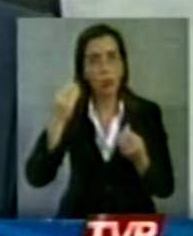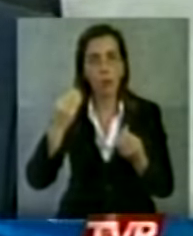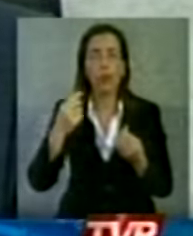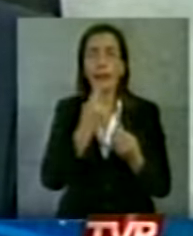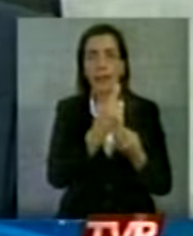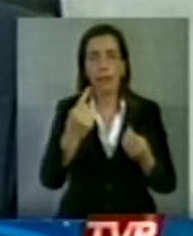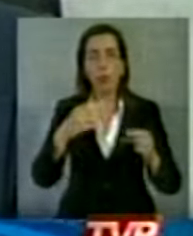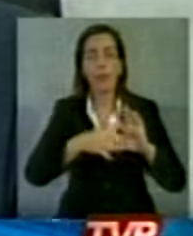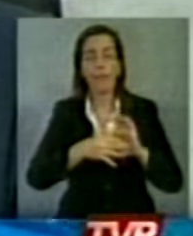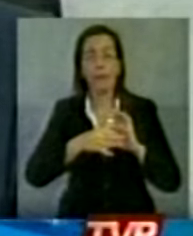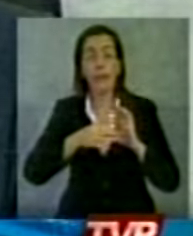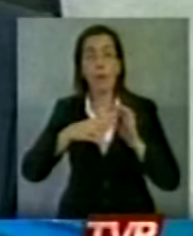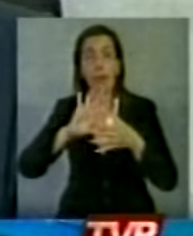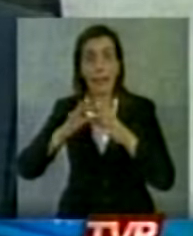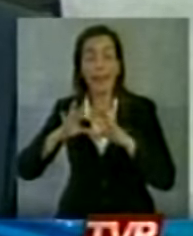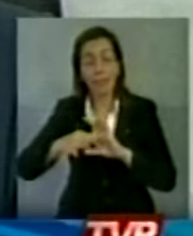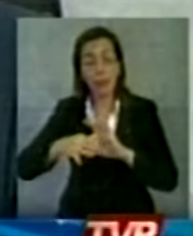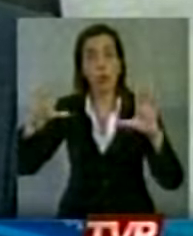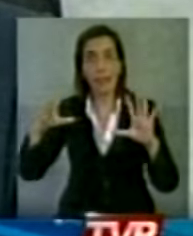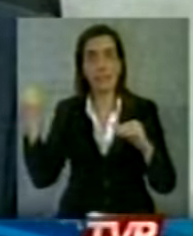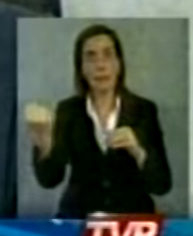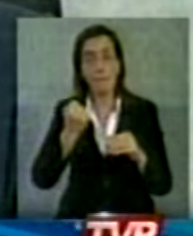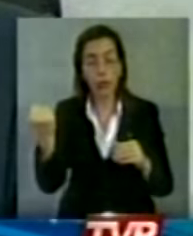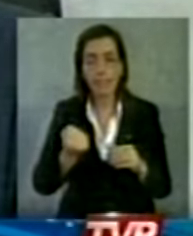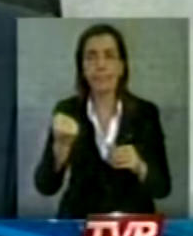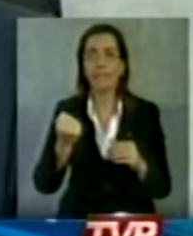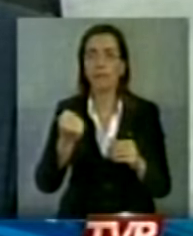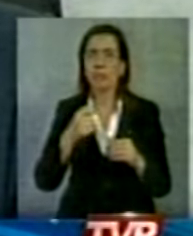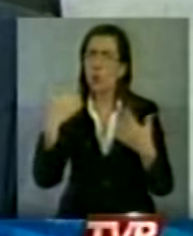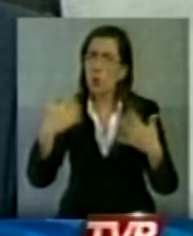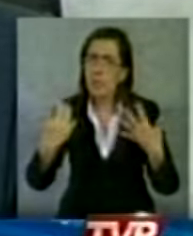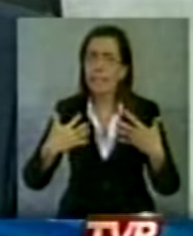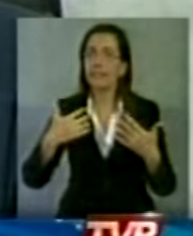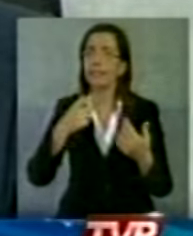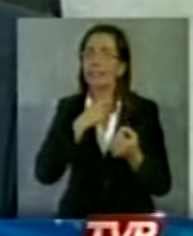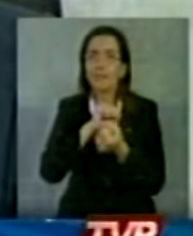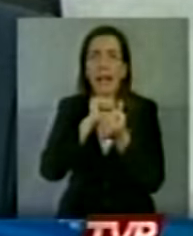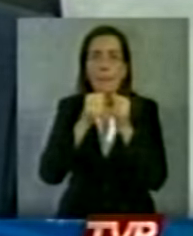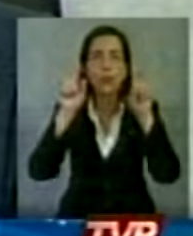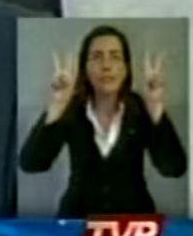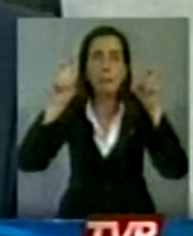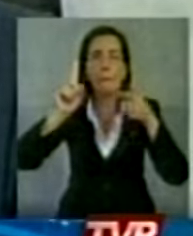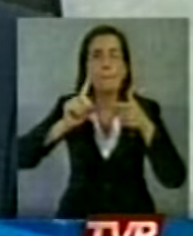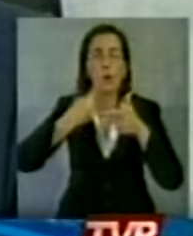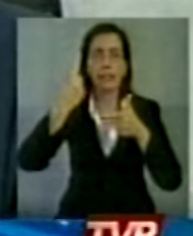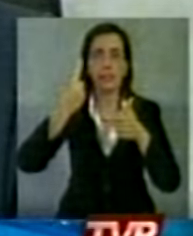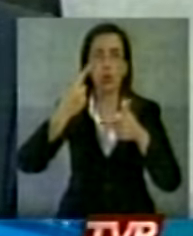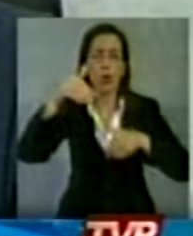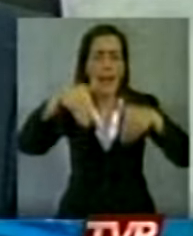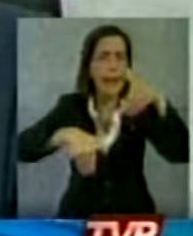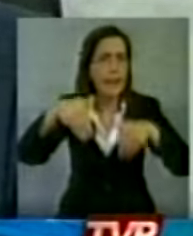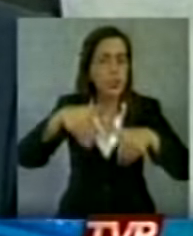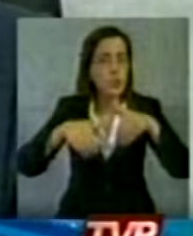nuestra democracia, al asumir anuncié la necesidad de poner en marcha una reforma política y del sistema